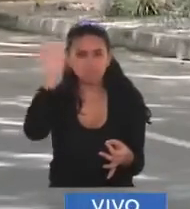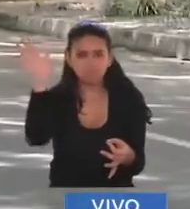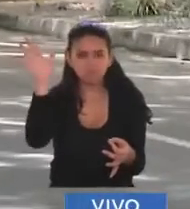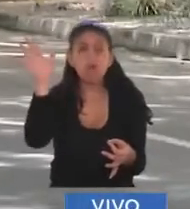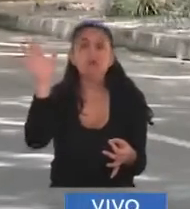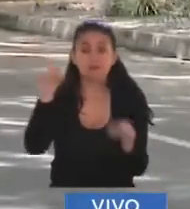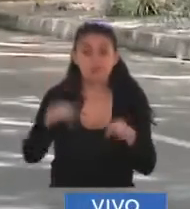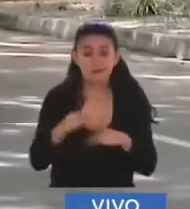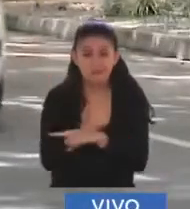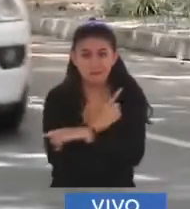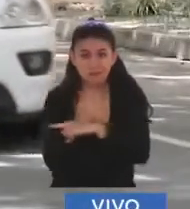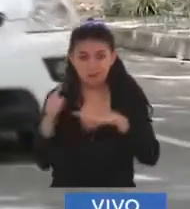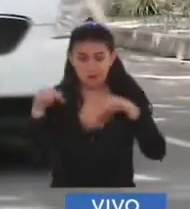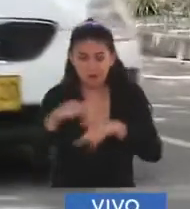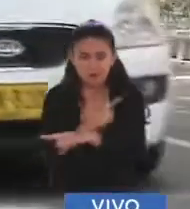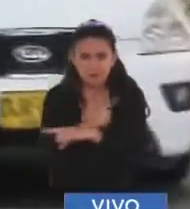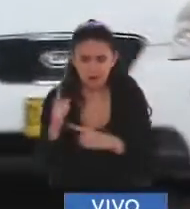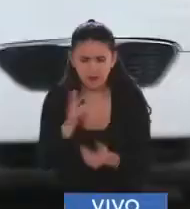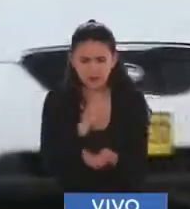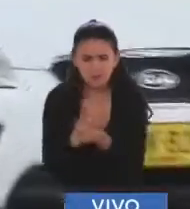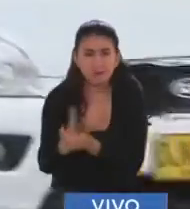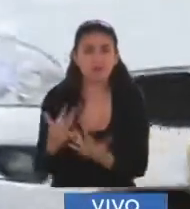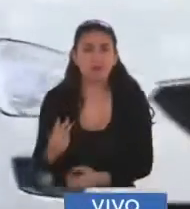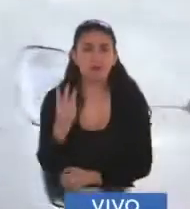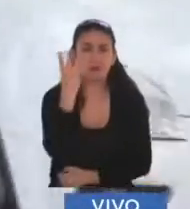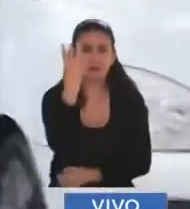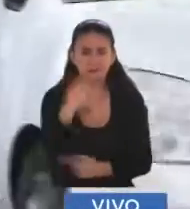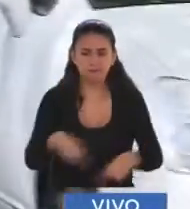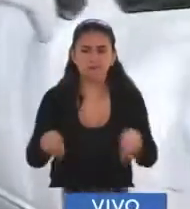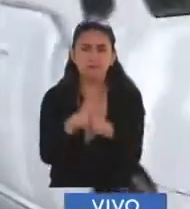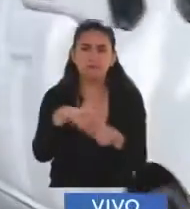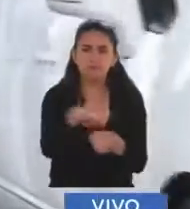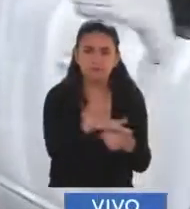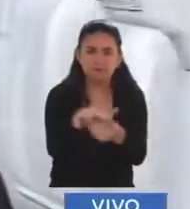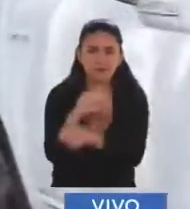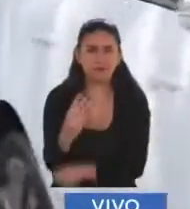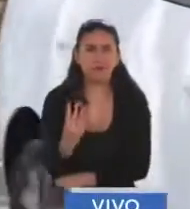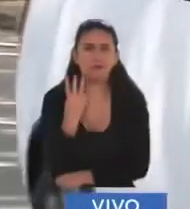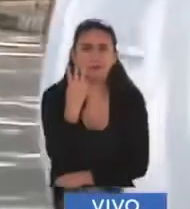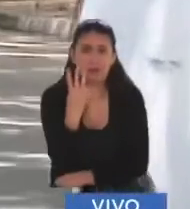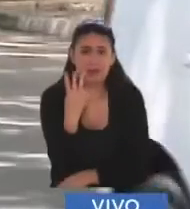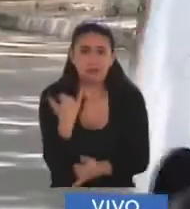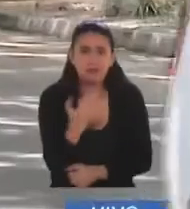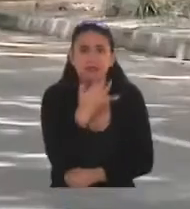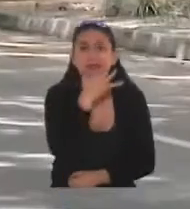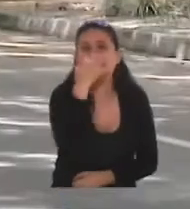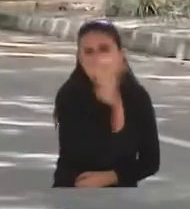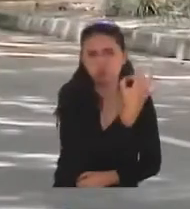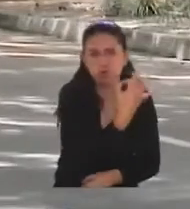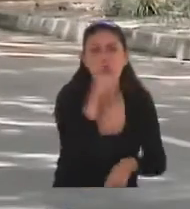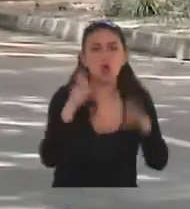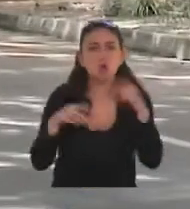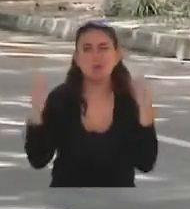esta última semana se han registrado 3 casos y estos son solo los que se denuncian.